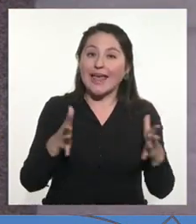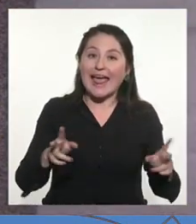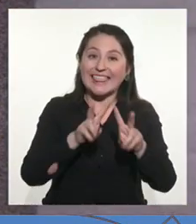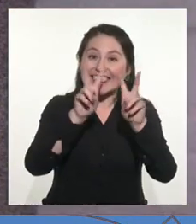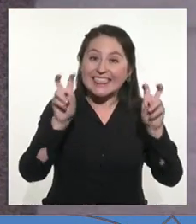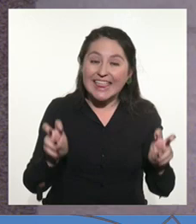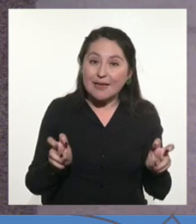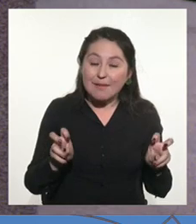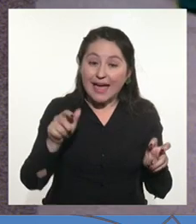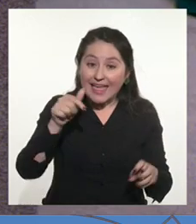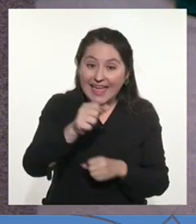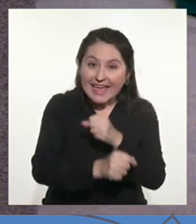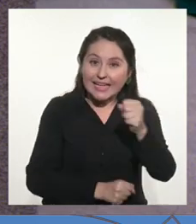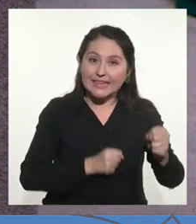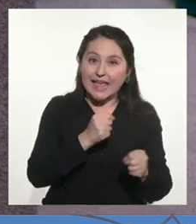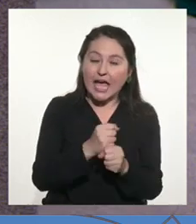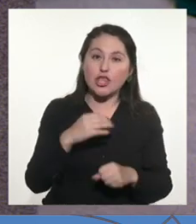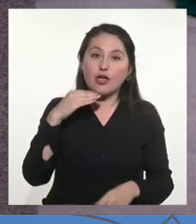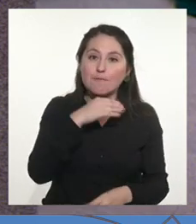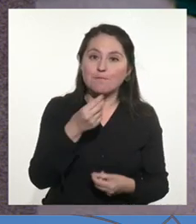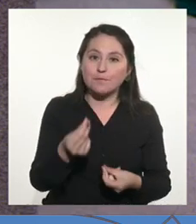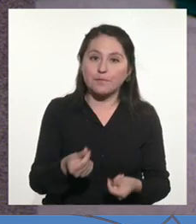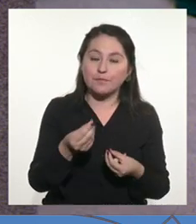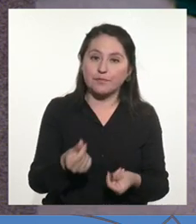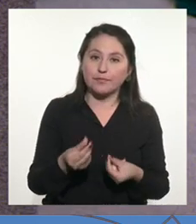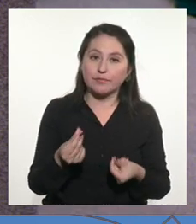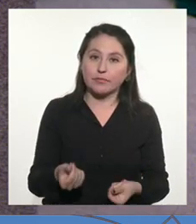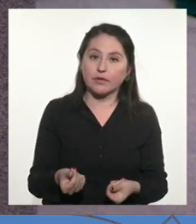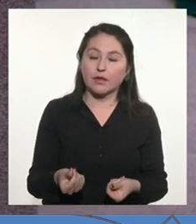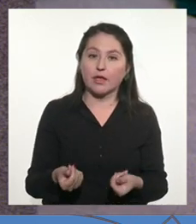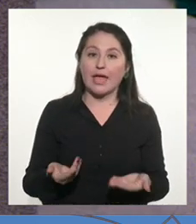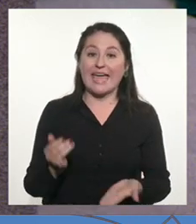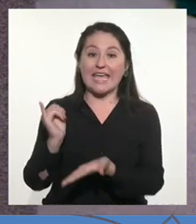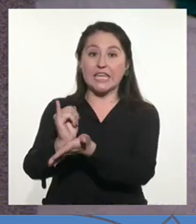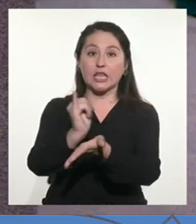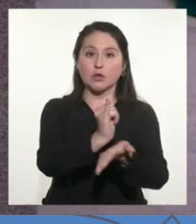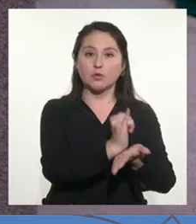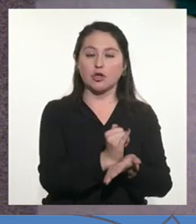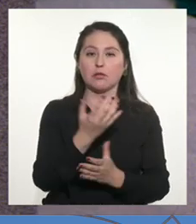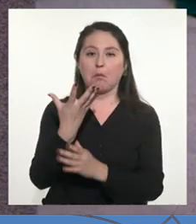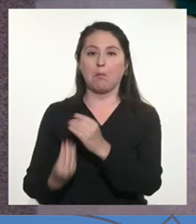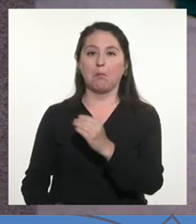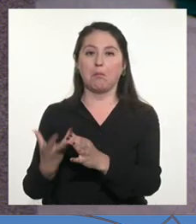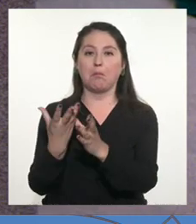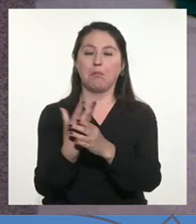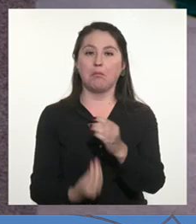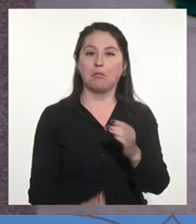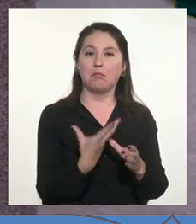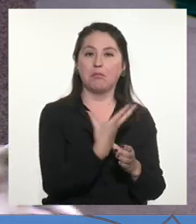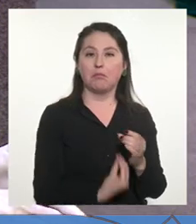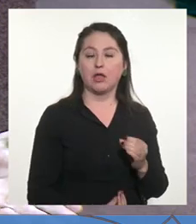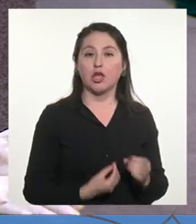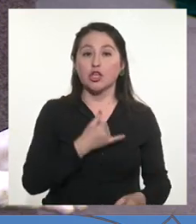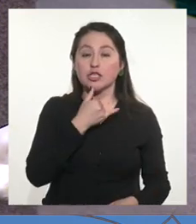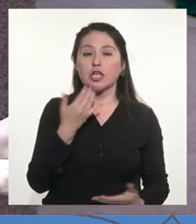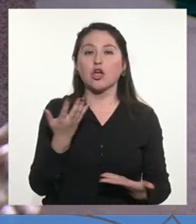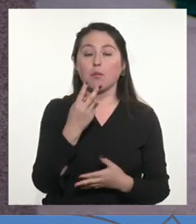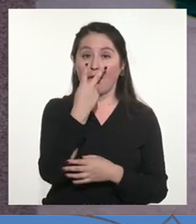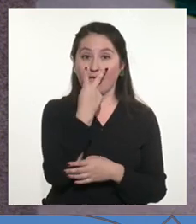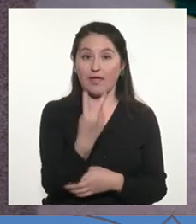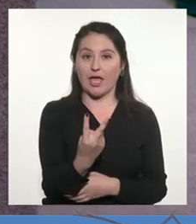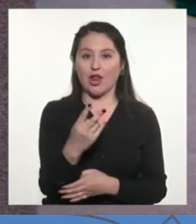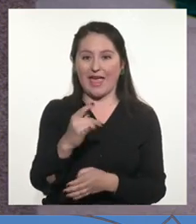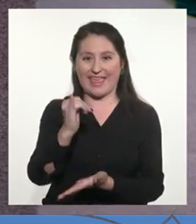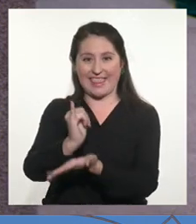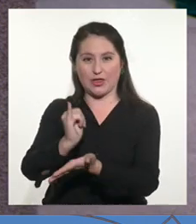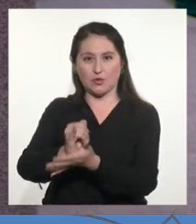siglo 21 del aceleramiento por lo tanto la disrupción es decir instituciones que van a desaparecer yo no sé si vieron cómo desapareció a esta agencia